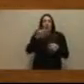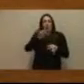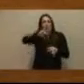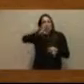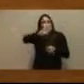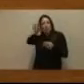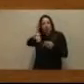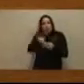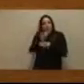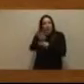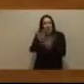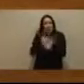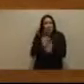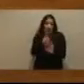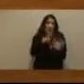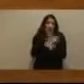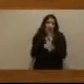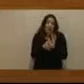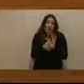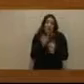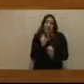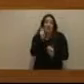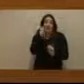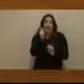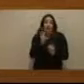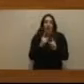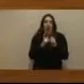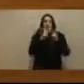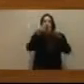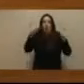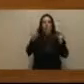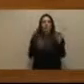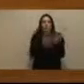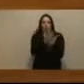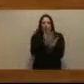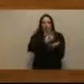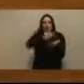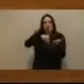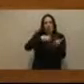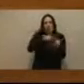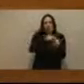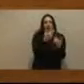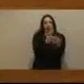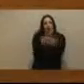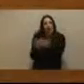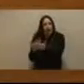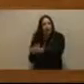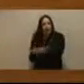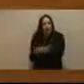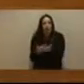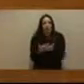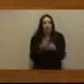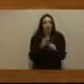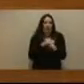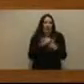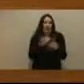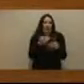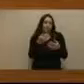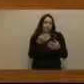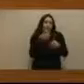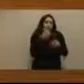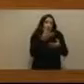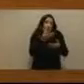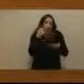originó que durante un año la Fiscalía tuviese que estar pidiéndonos los contratos, los soportes documentales de esa información. Mire, lo que han hecho